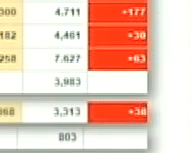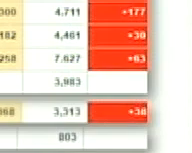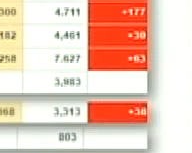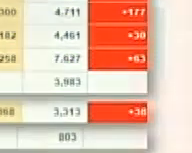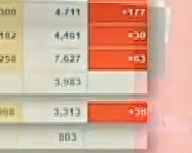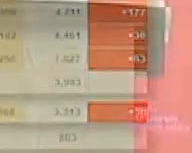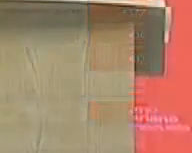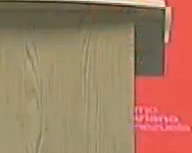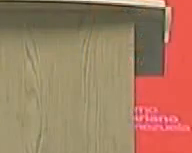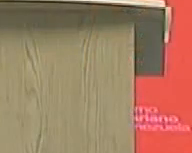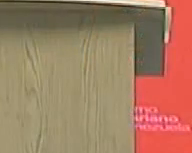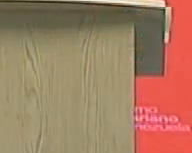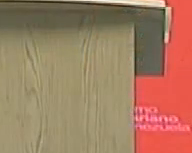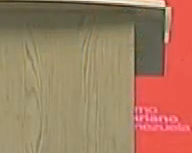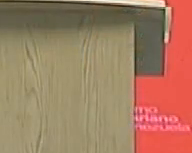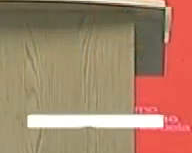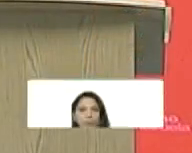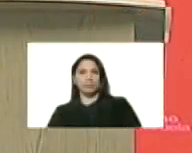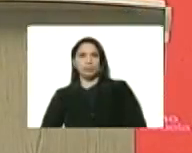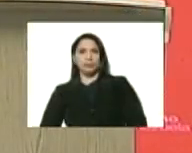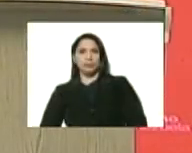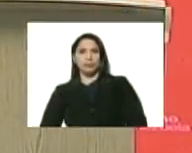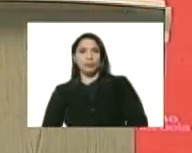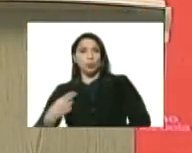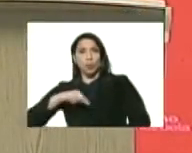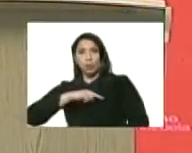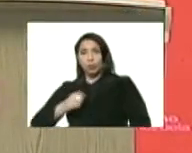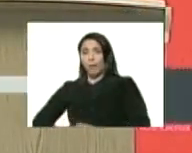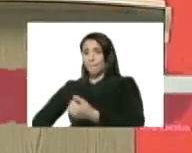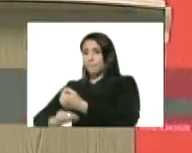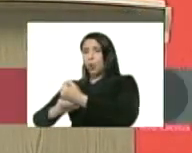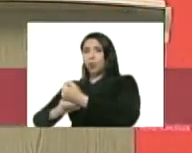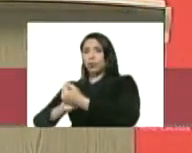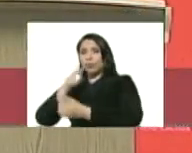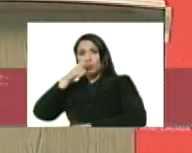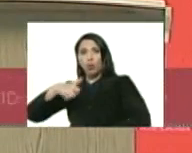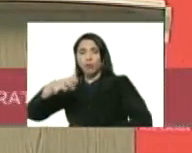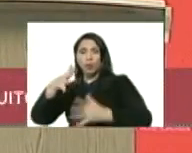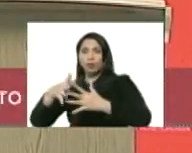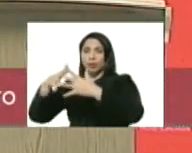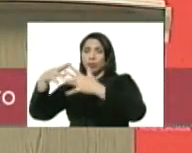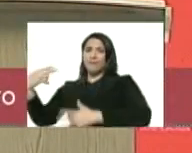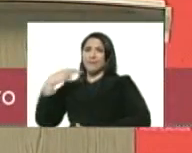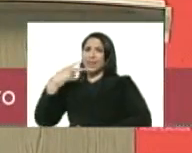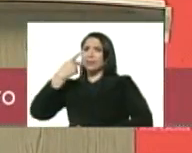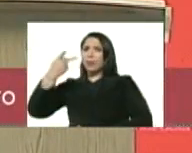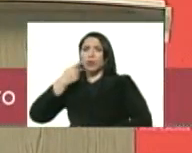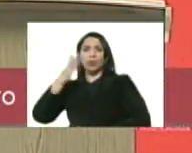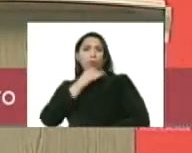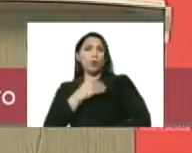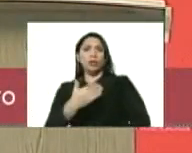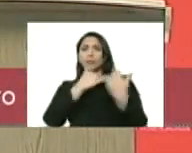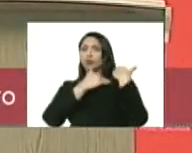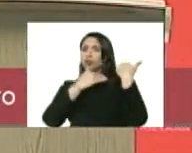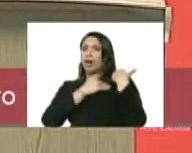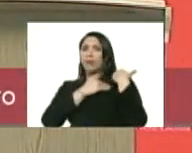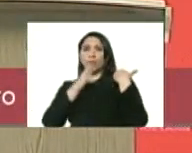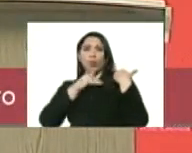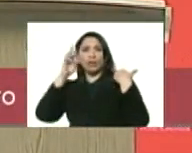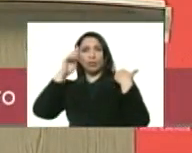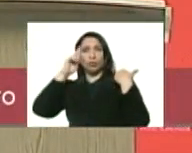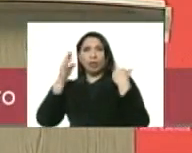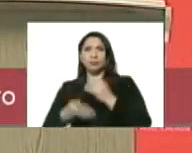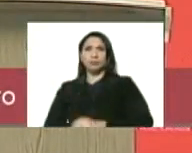solidaridad permanente con el pueblo de los Estados Unidos, víctimas de políticas irresponsables e